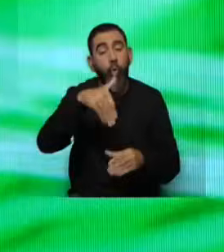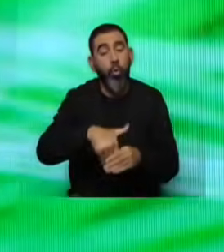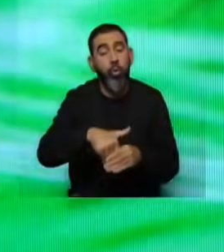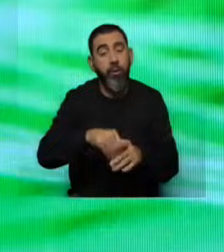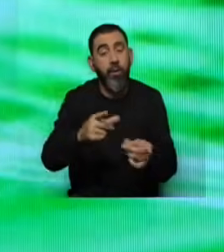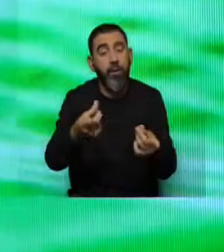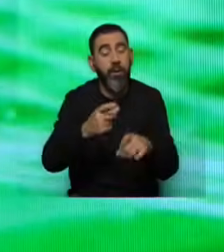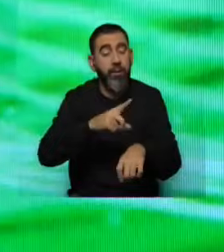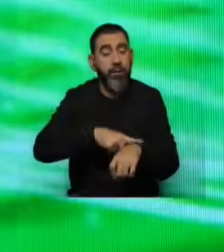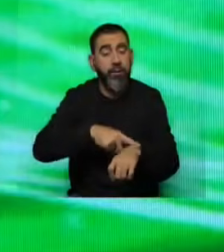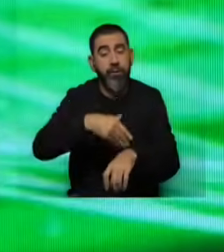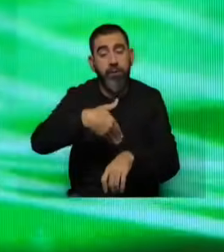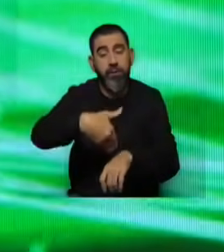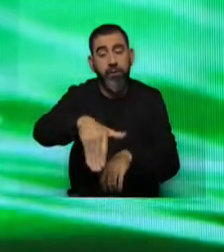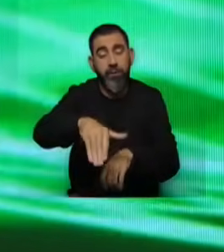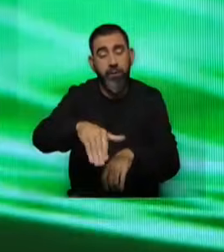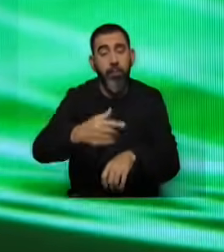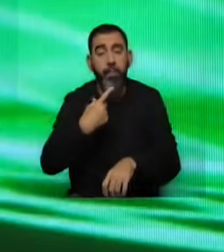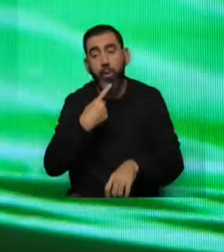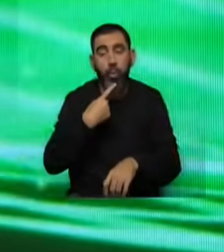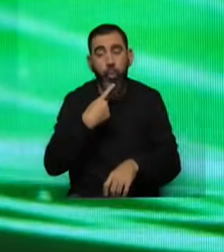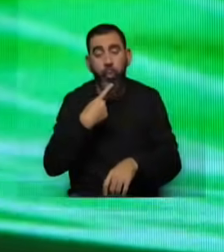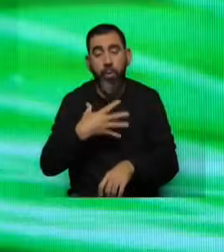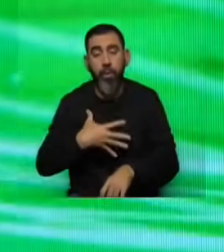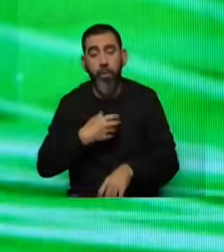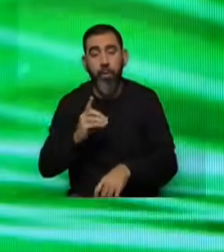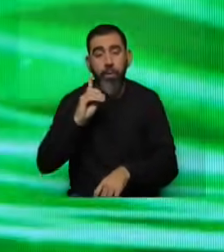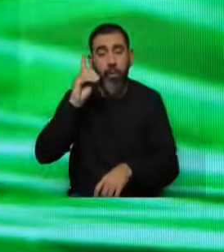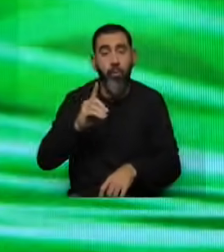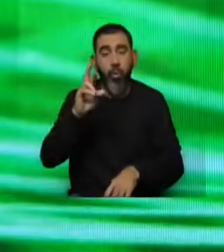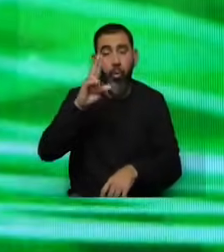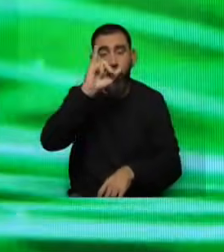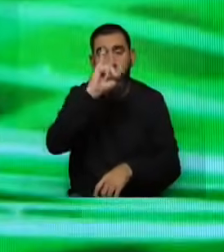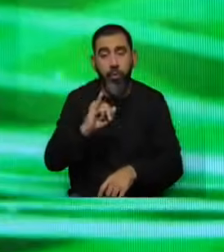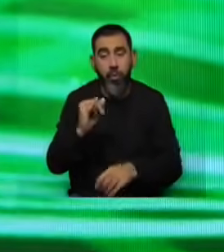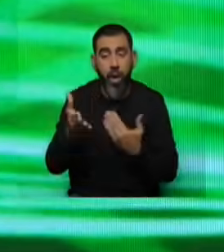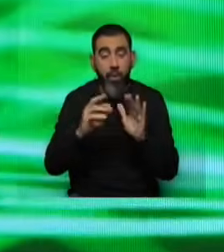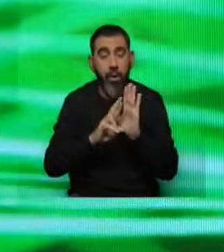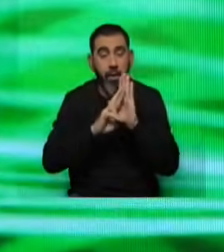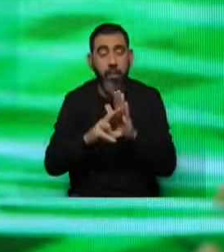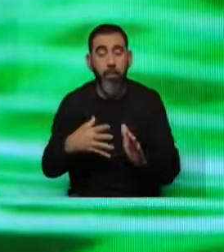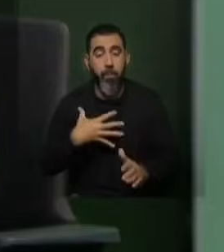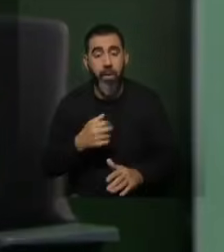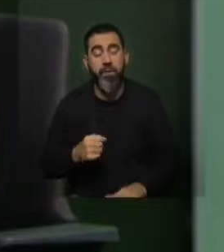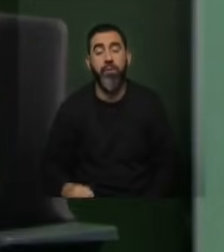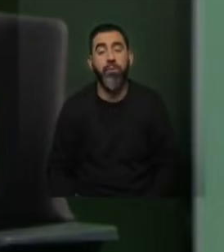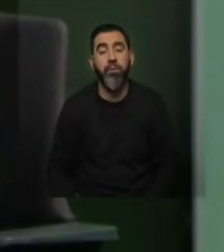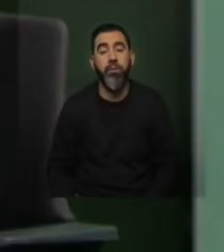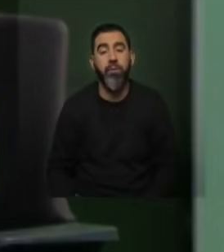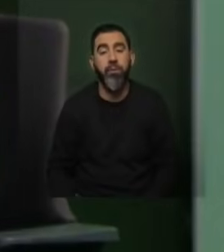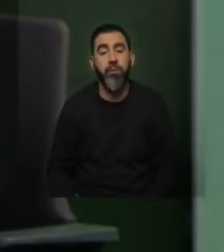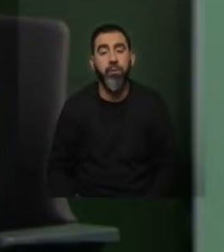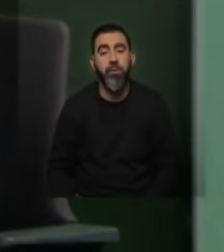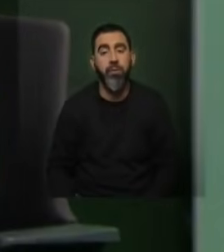tiempo prudencial para tratar de evacuar las dudas del diputado Juan Martín Rodríguez que habló el nombre del partido Nacional qué qué preguntas Son un